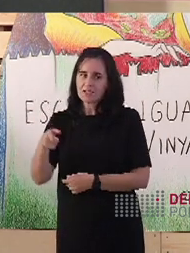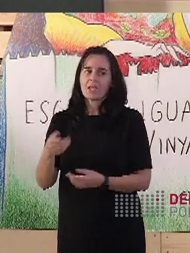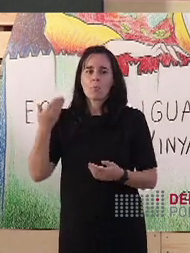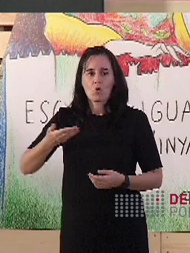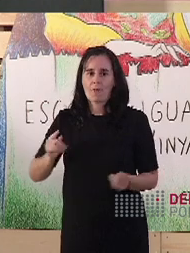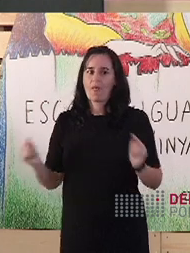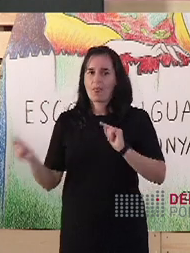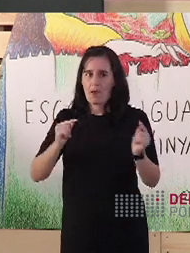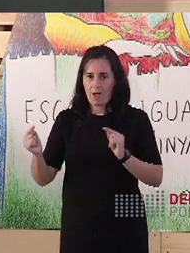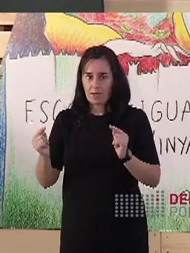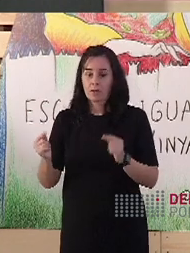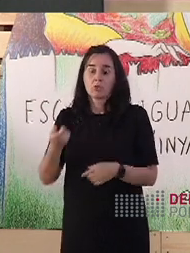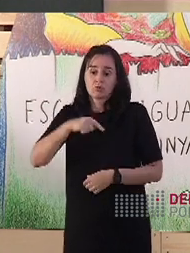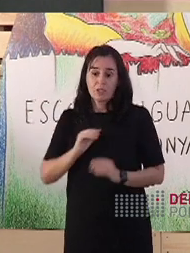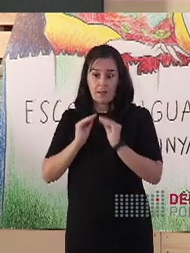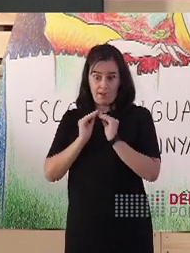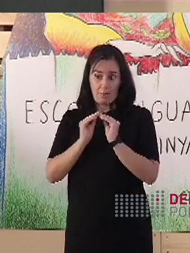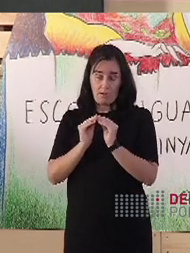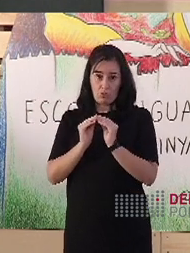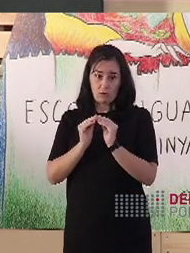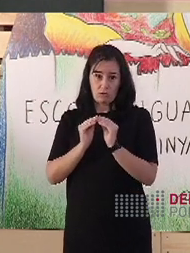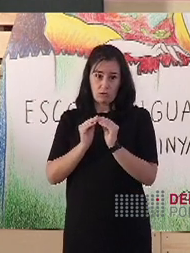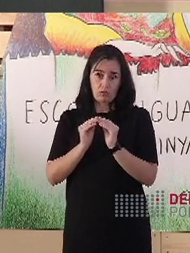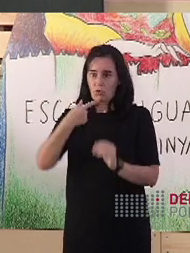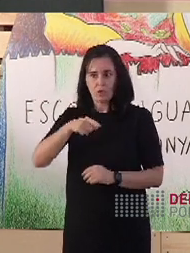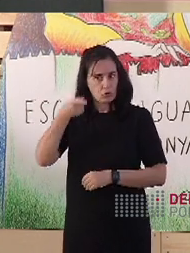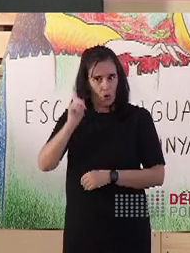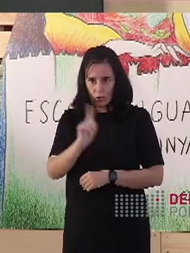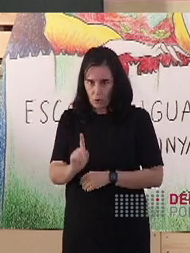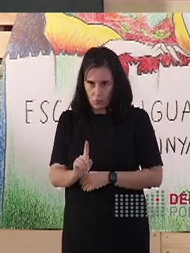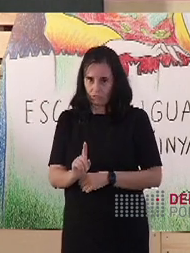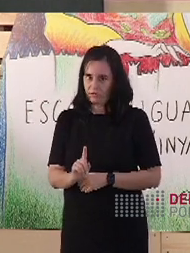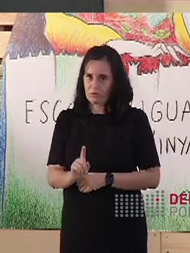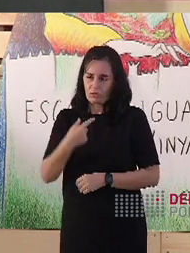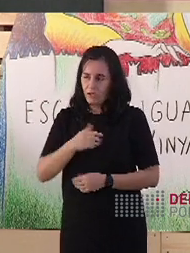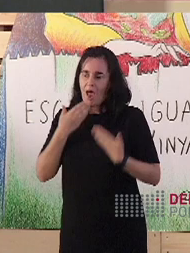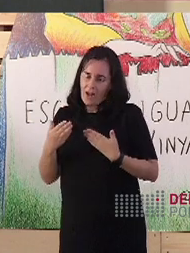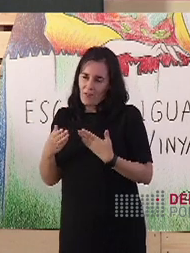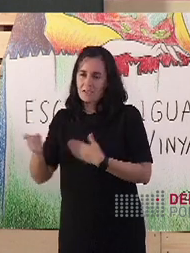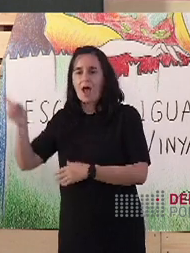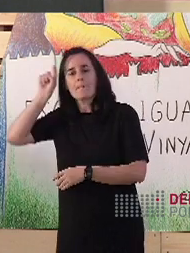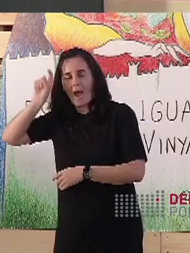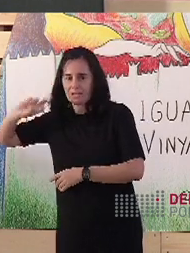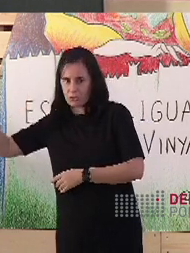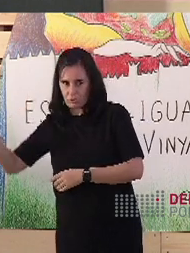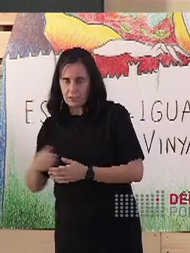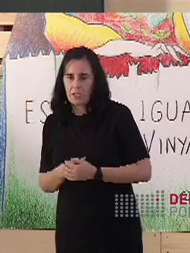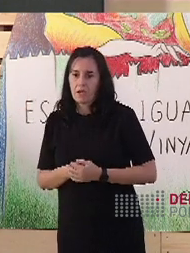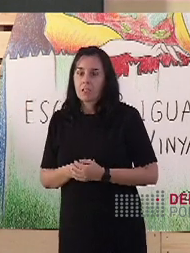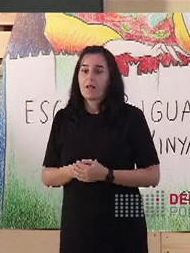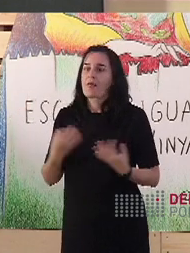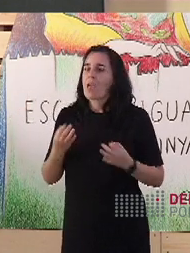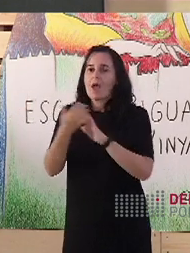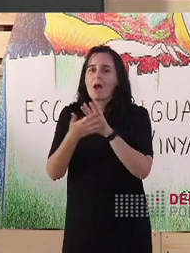hicimos, no solo nosotras, y lo hicimos porque habíamos escuchado a las maestras, había que hablar de los causantes